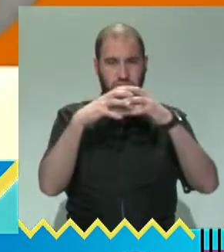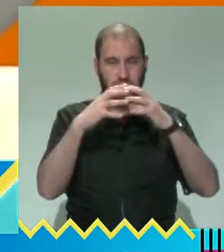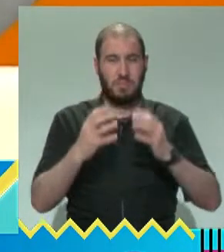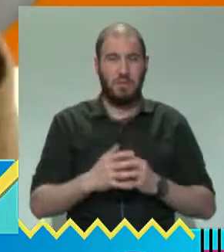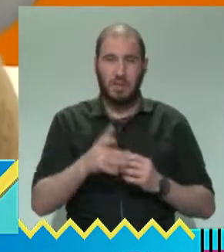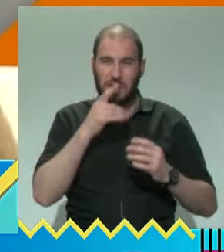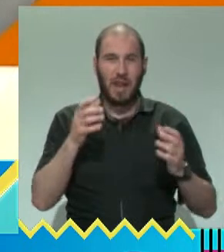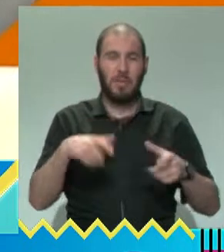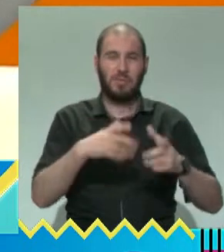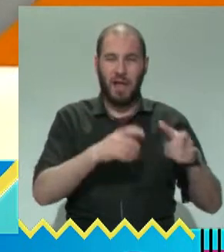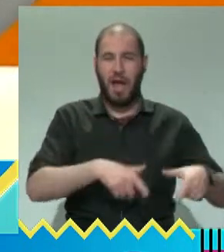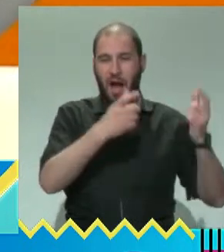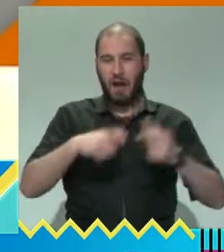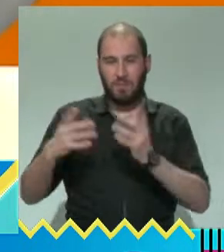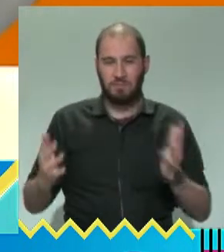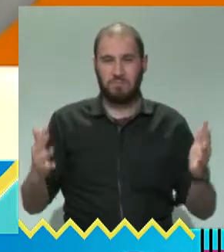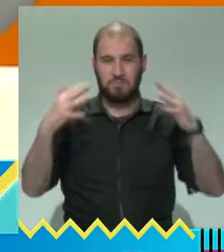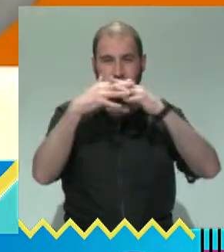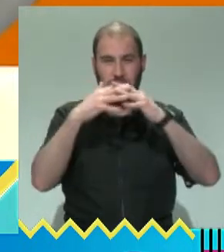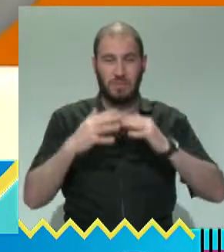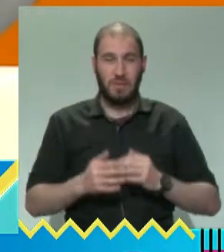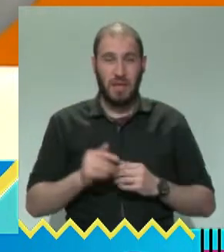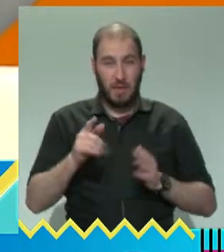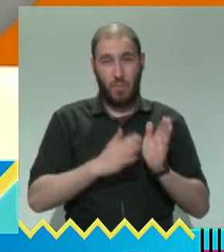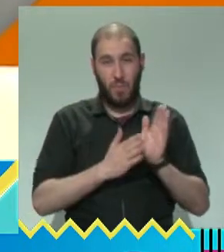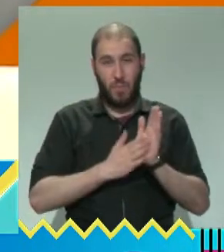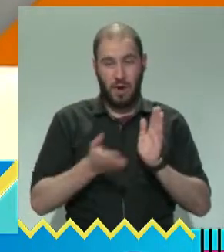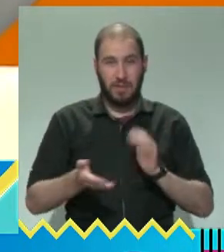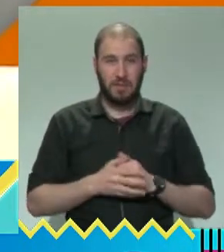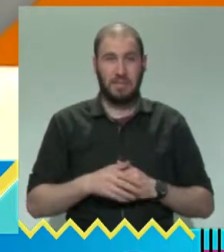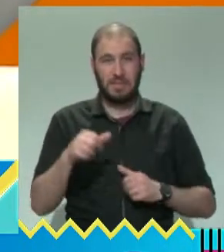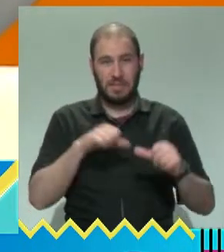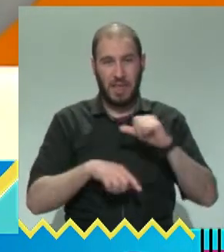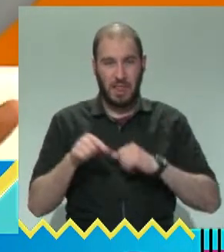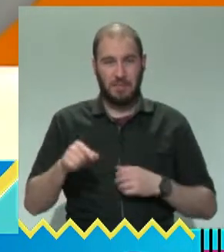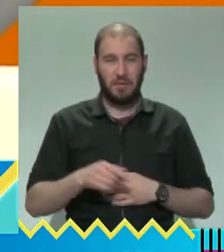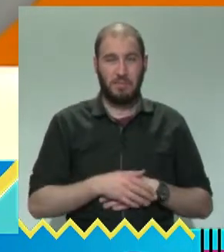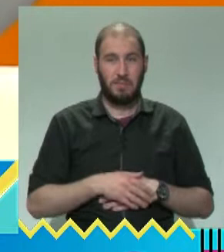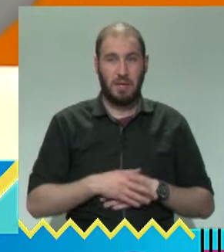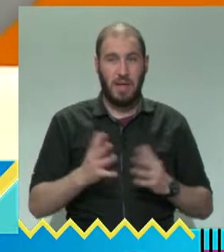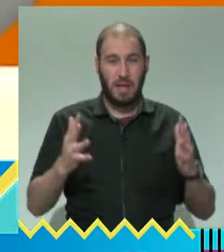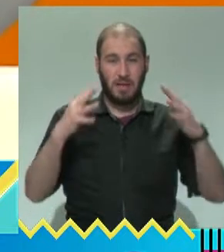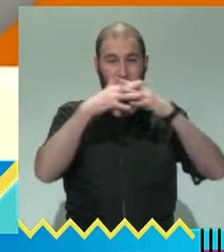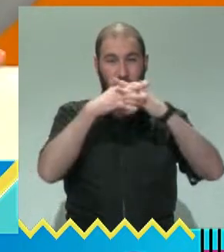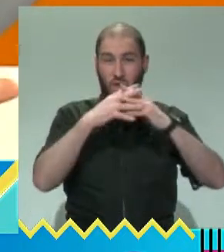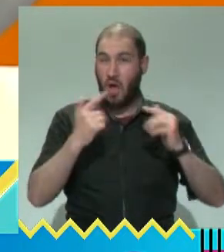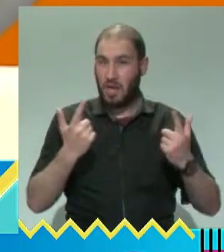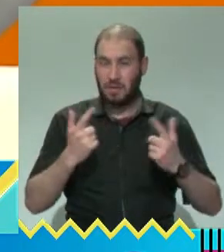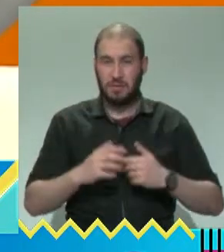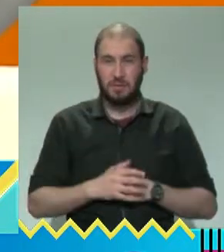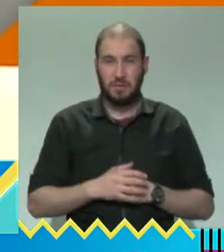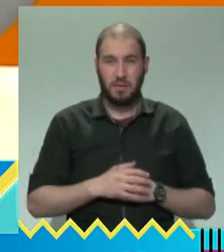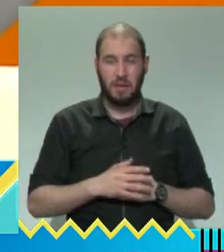hermoso este que hacen los árboles en Mendoza. Está demostrado científicamente que cuando no hay canopia,